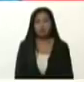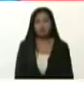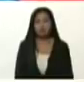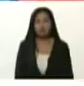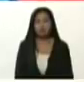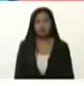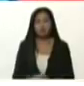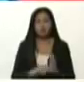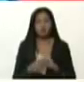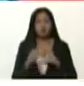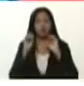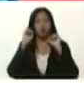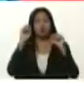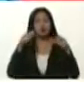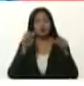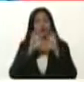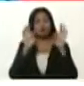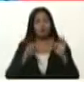lograr